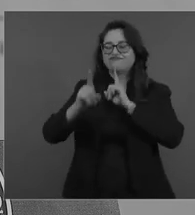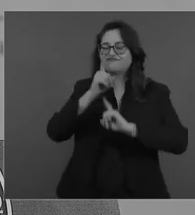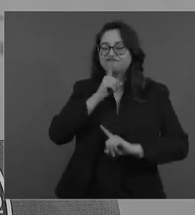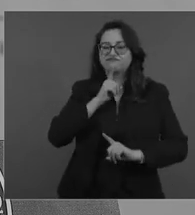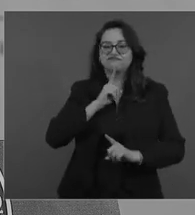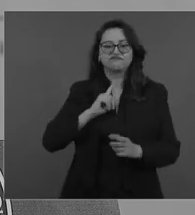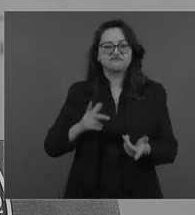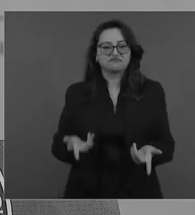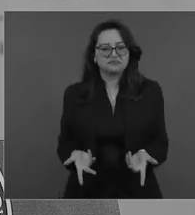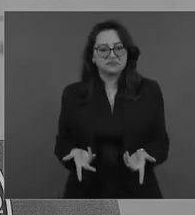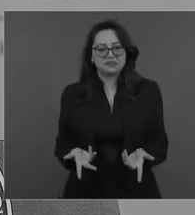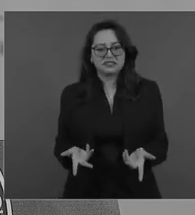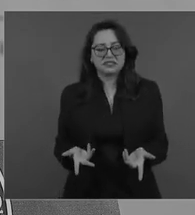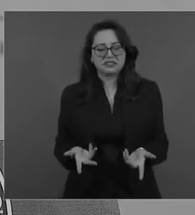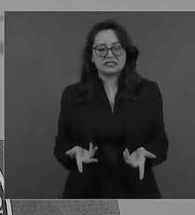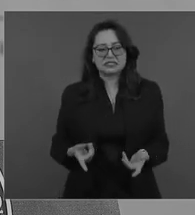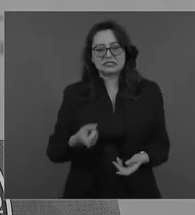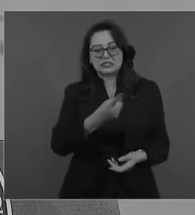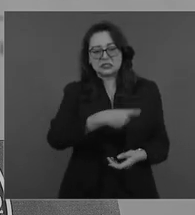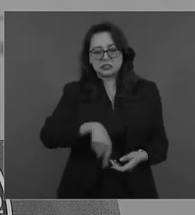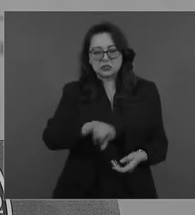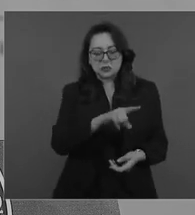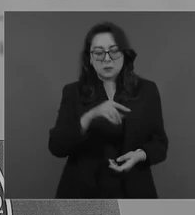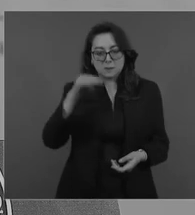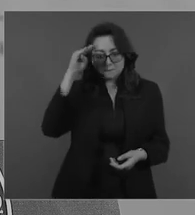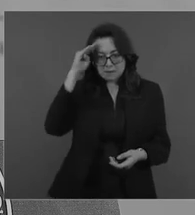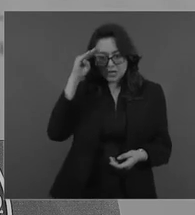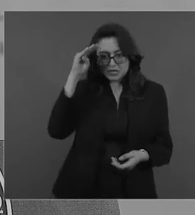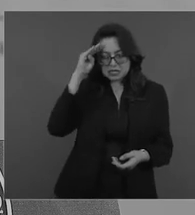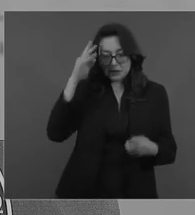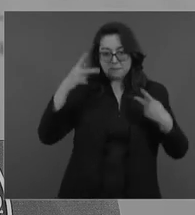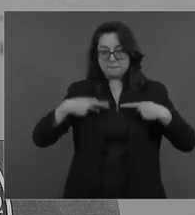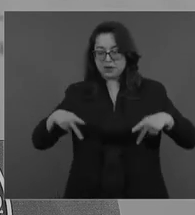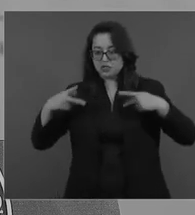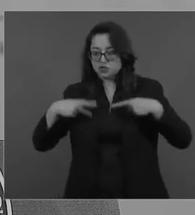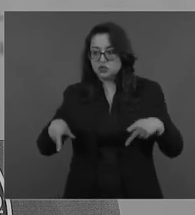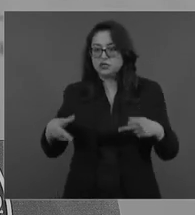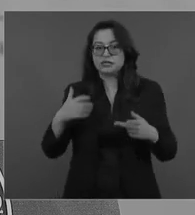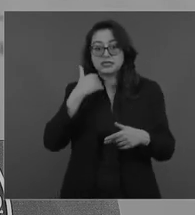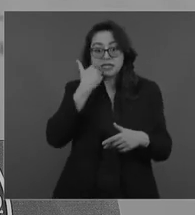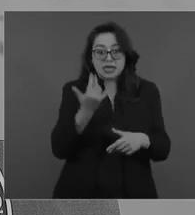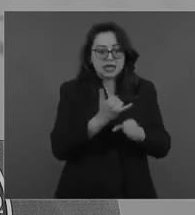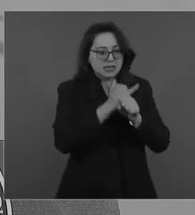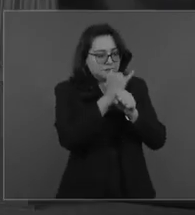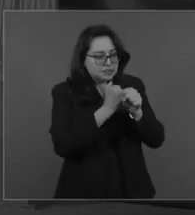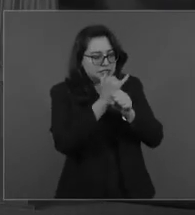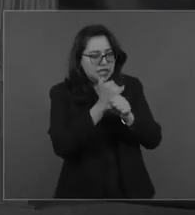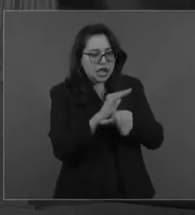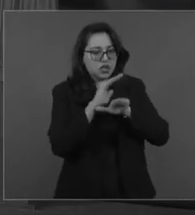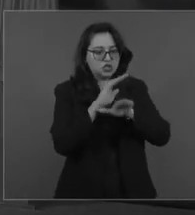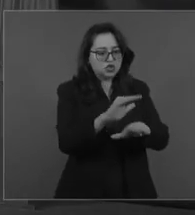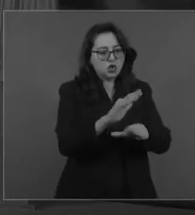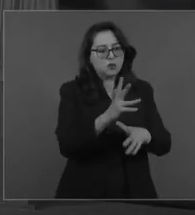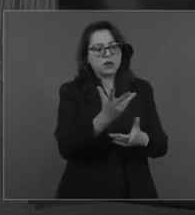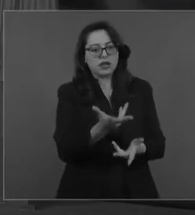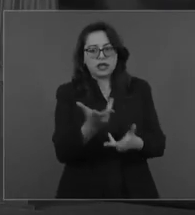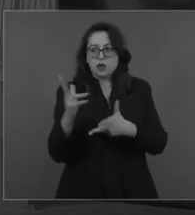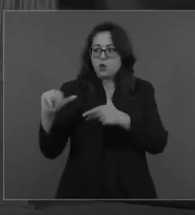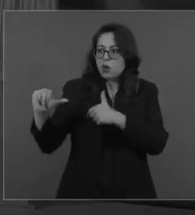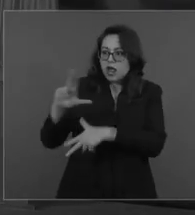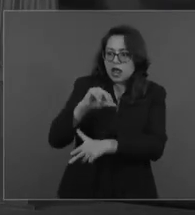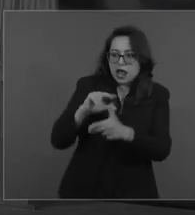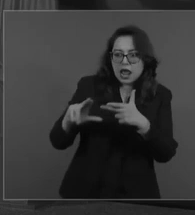Al tratar de encontrar los usuarios información veraz, se encontraron con mentiras